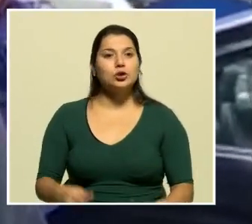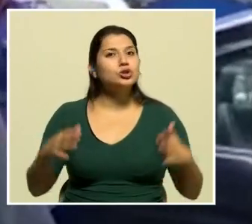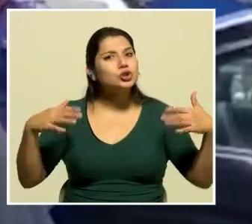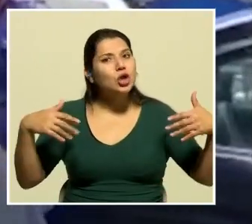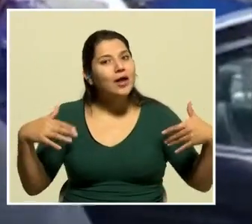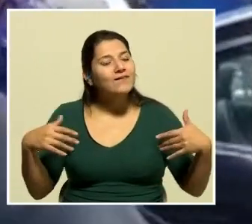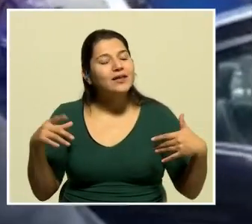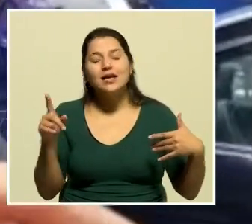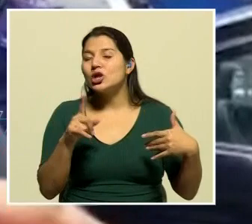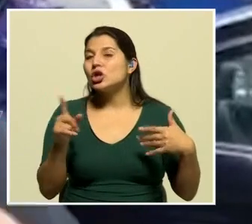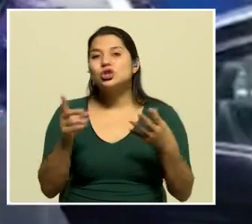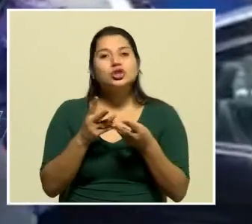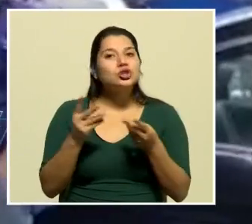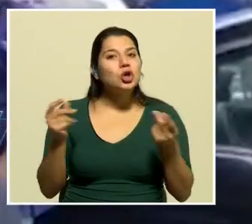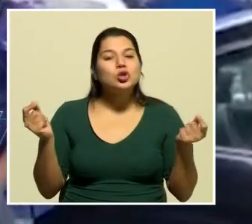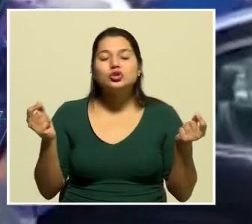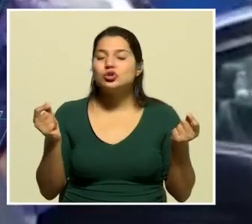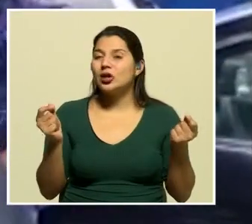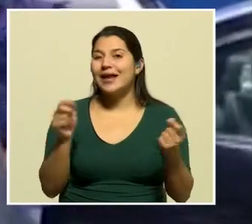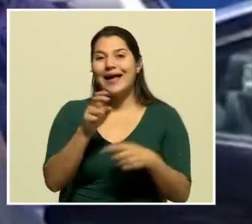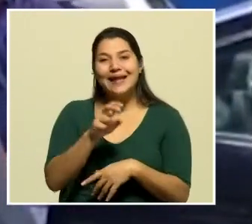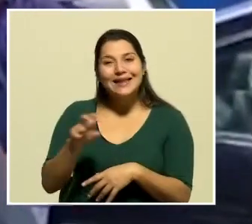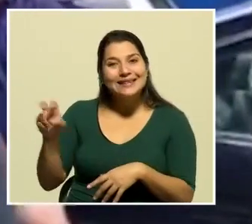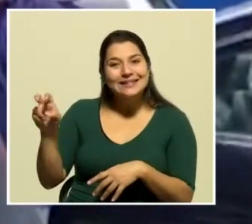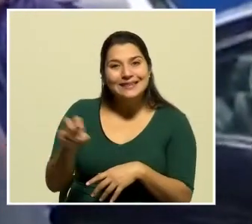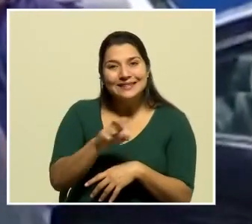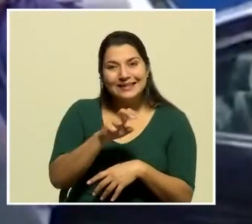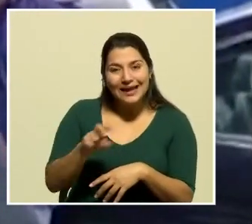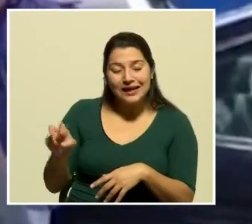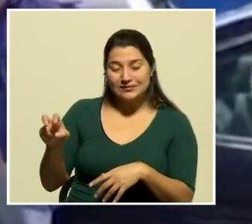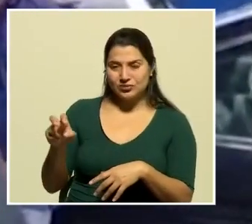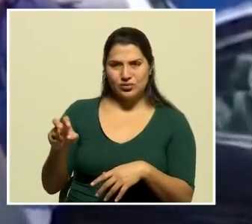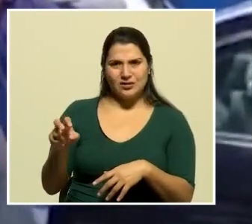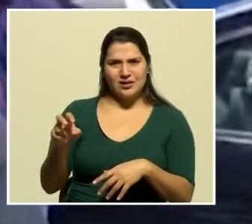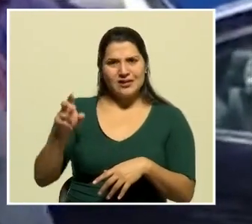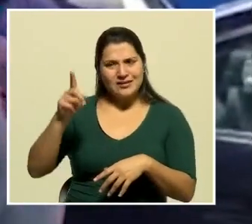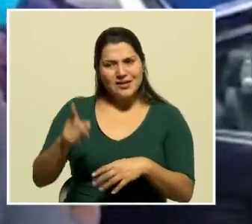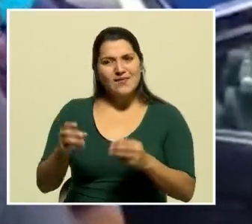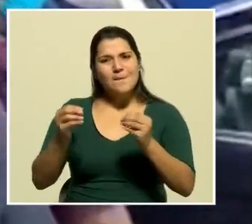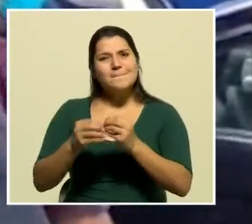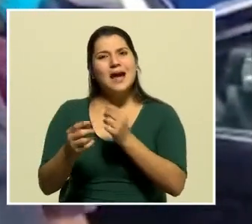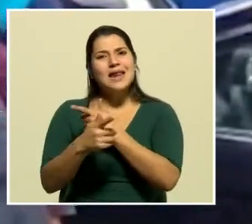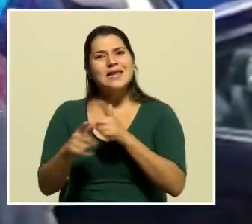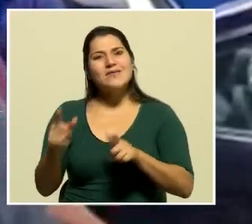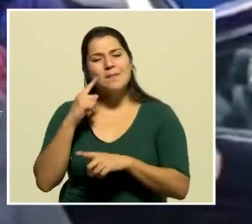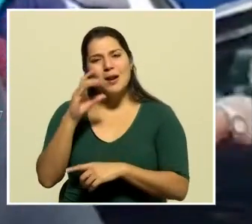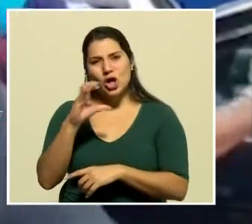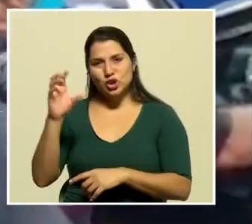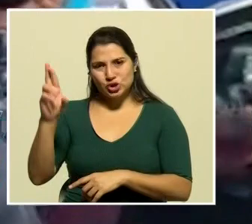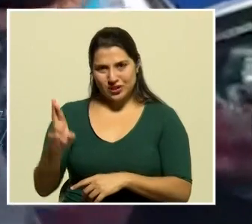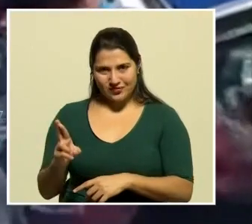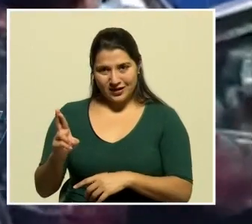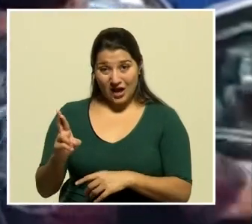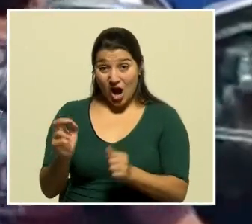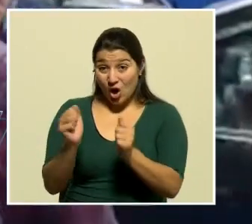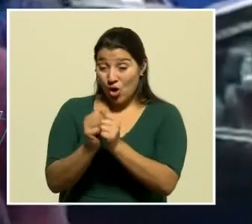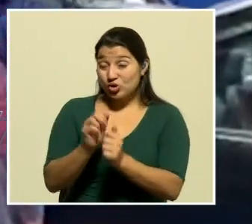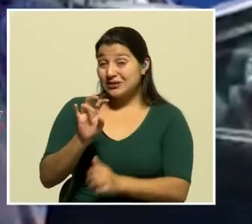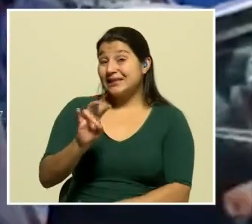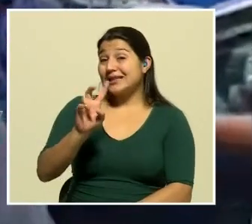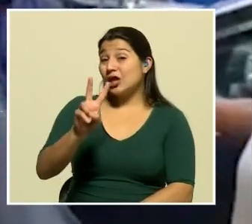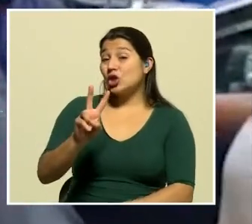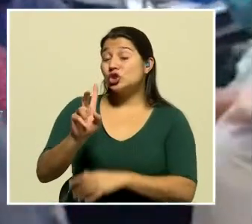arreglado en ningún momento el tránsito de nosotros que sea más libre para Costa Rica. En 72 horas nosotros no podemos